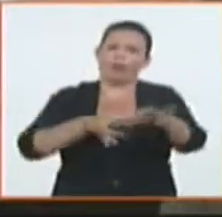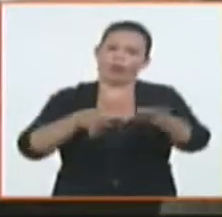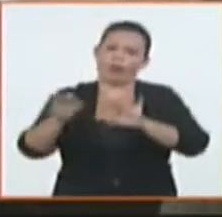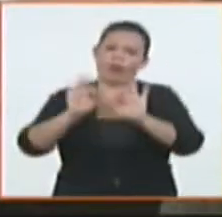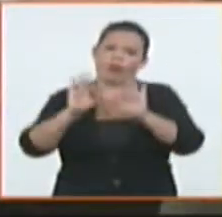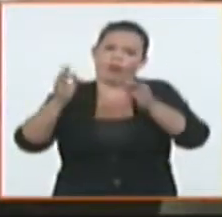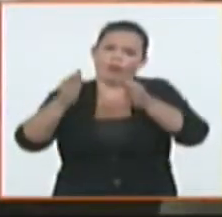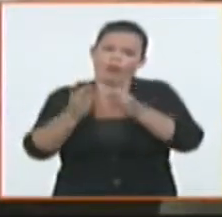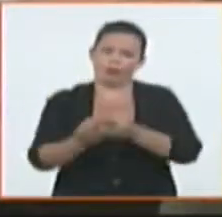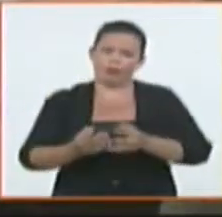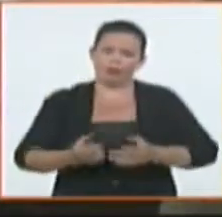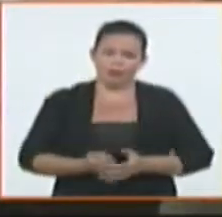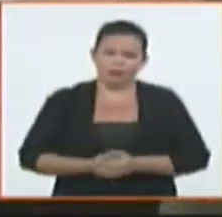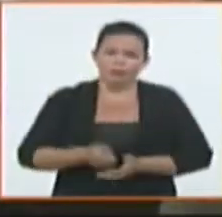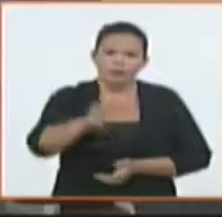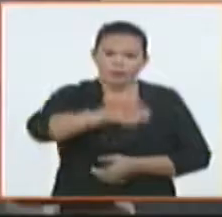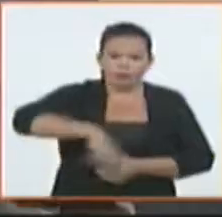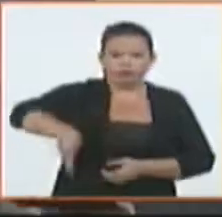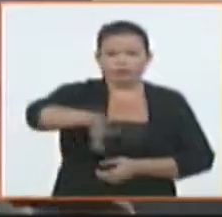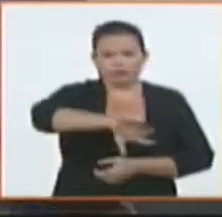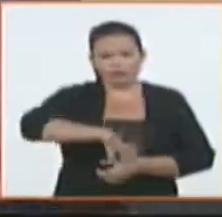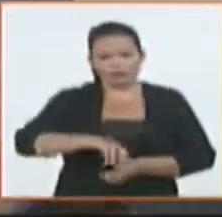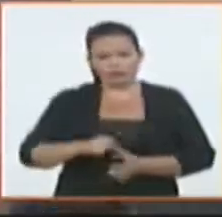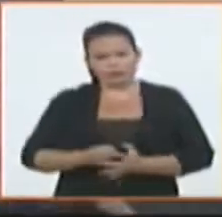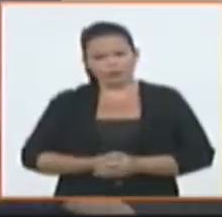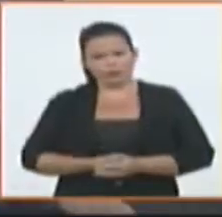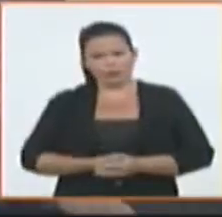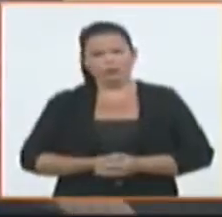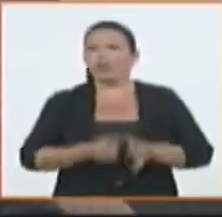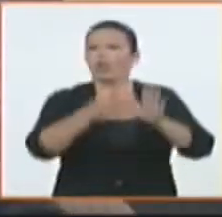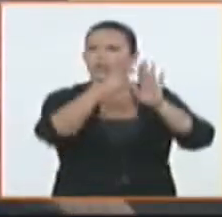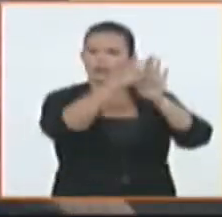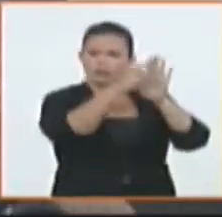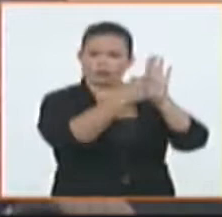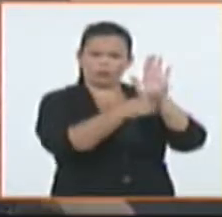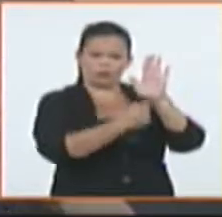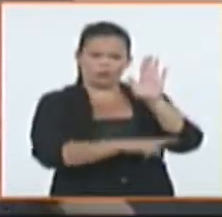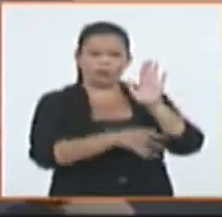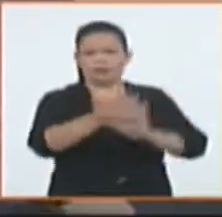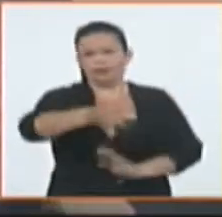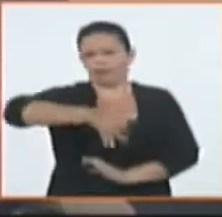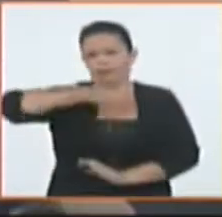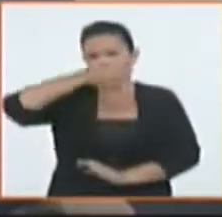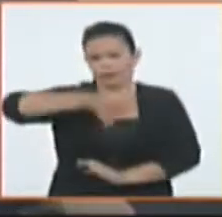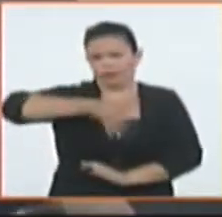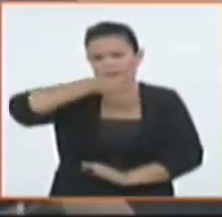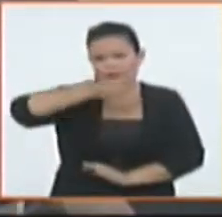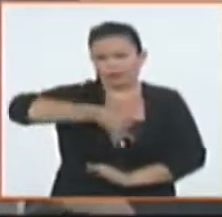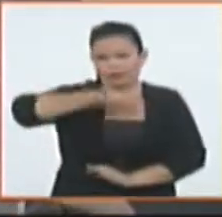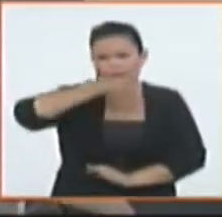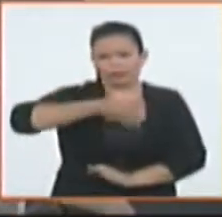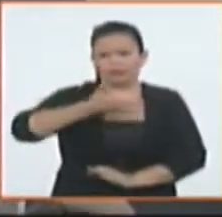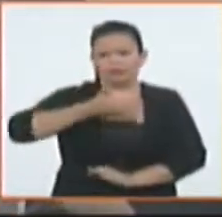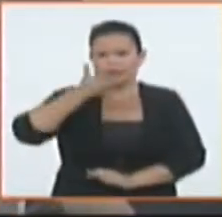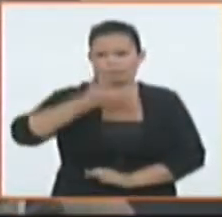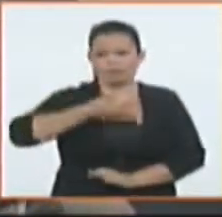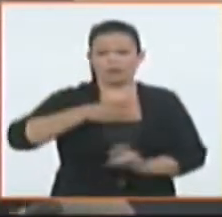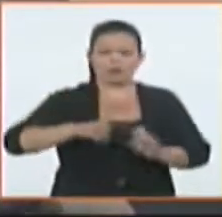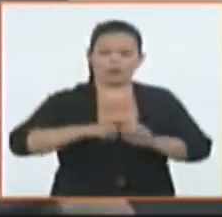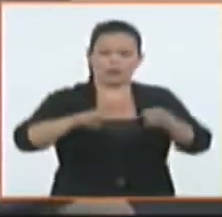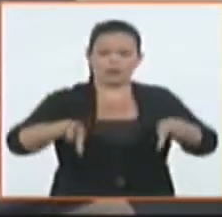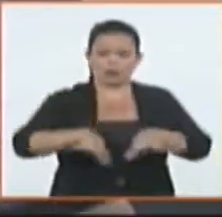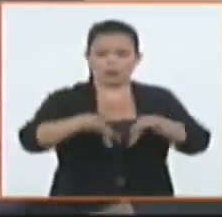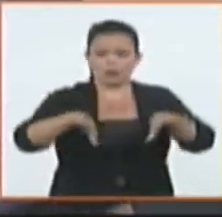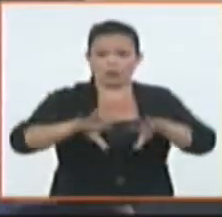sociedad. Entonces, con todos estos elementos ya de situación, de contexto, de consideraciones sobre ese contexto, que nos